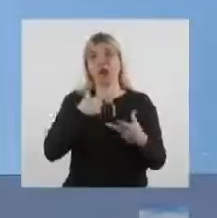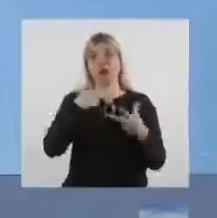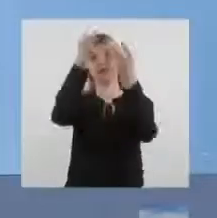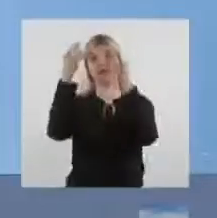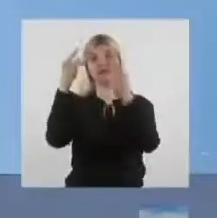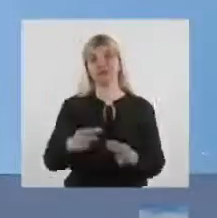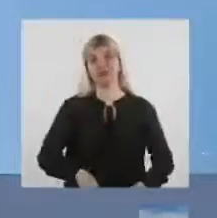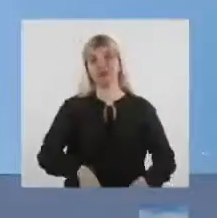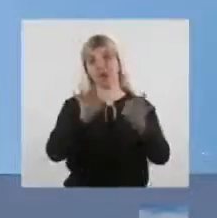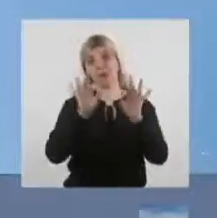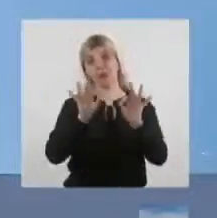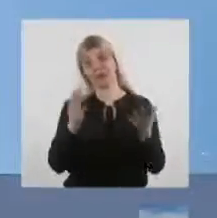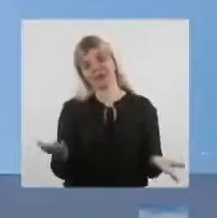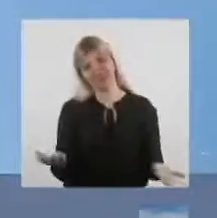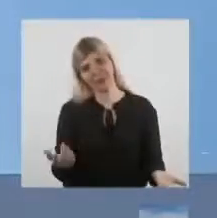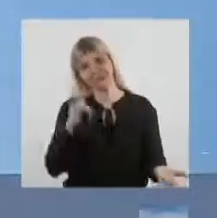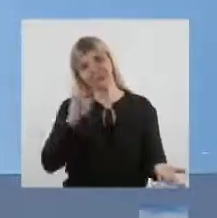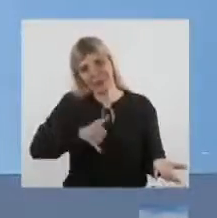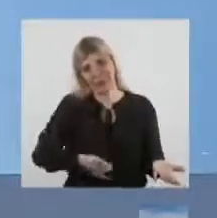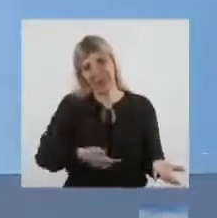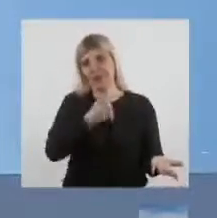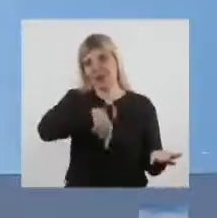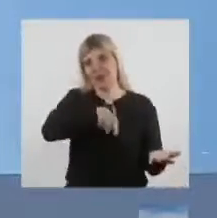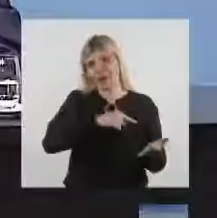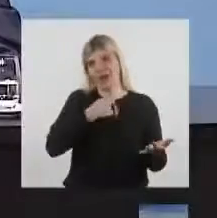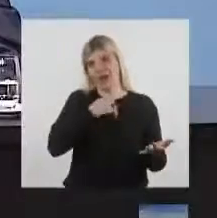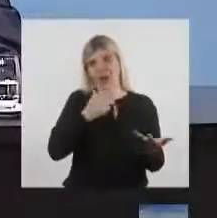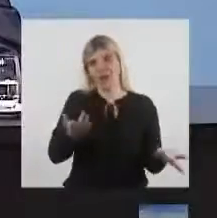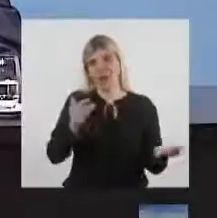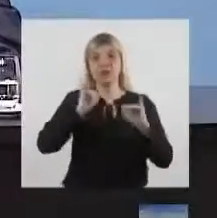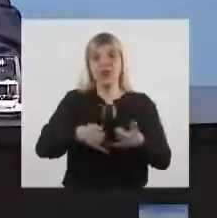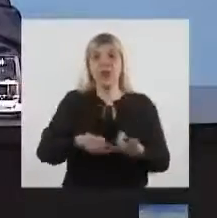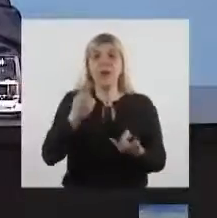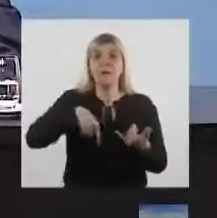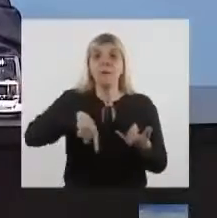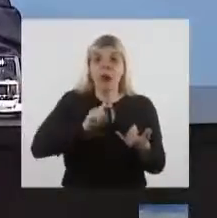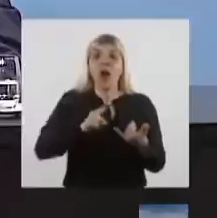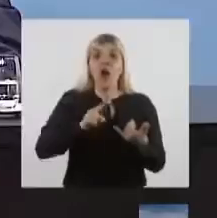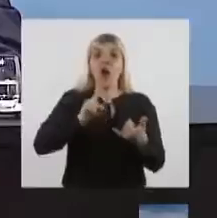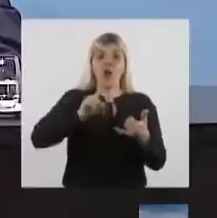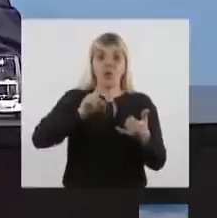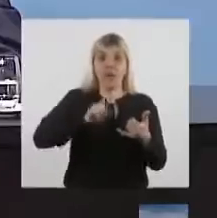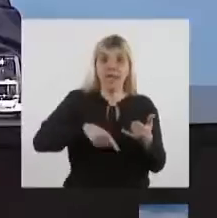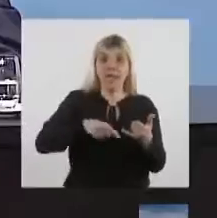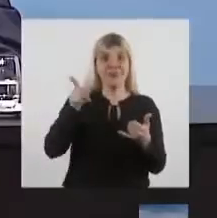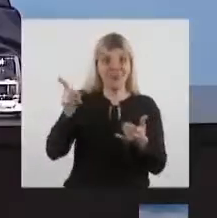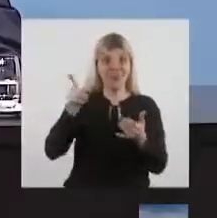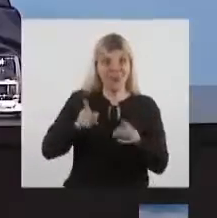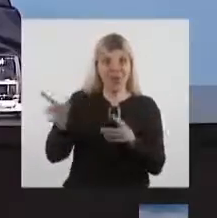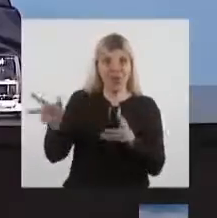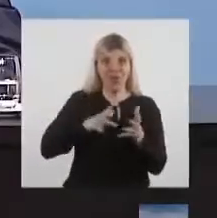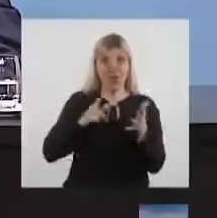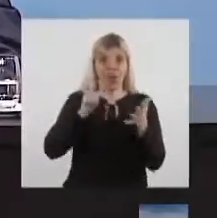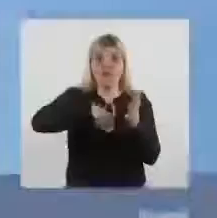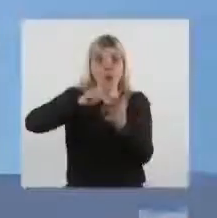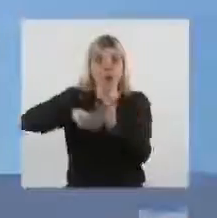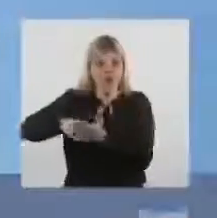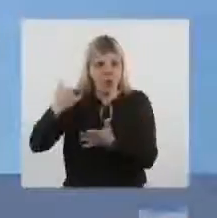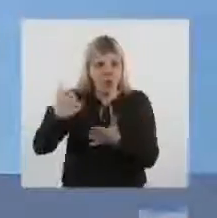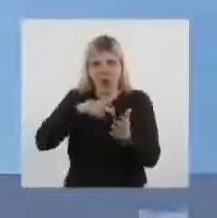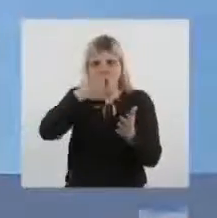con ginés que nosotros hemos firmado otros contratos y estamos también tratando de avanzar con otros oferentes